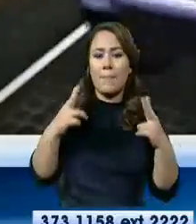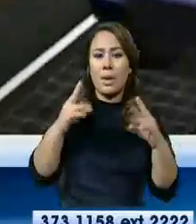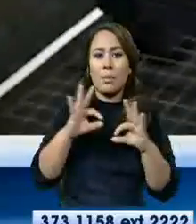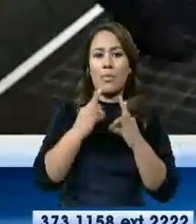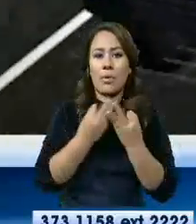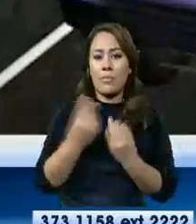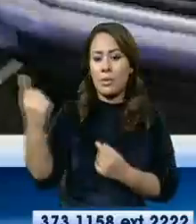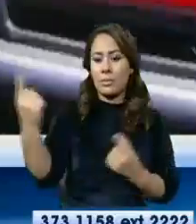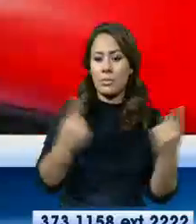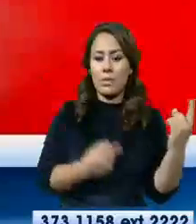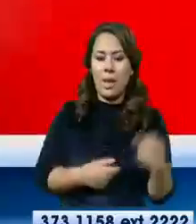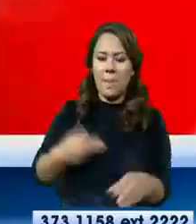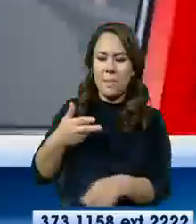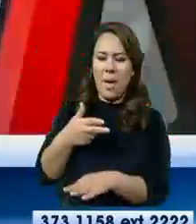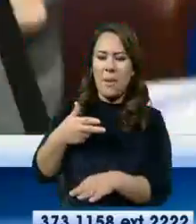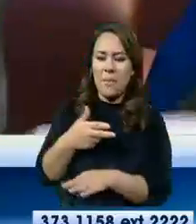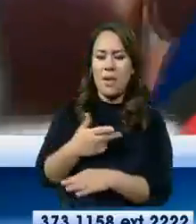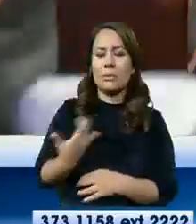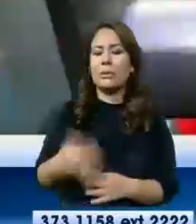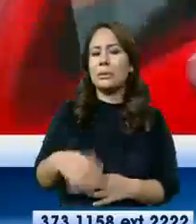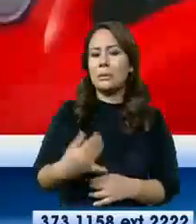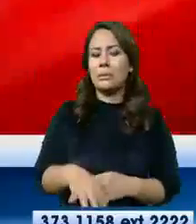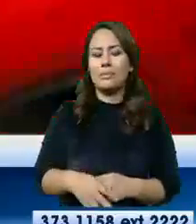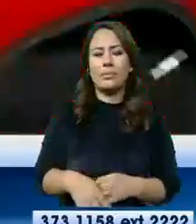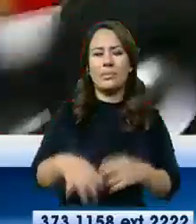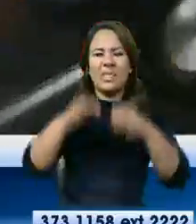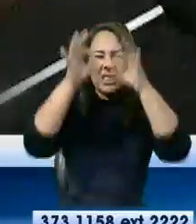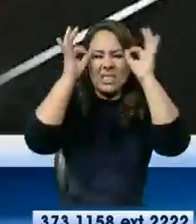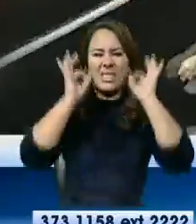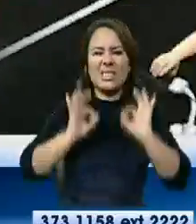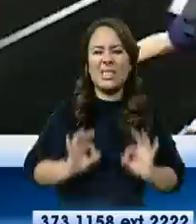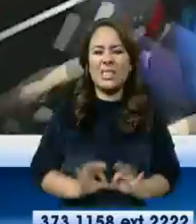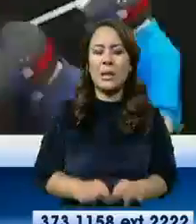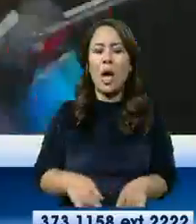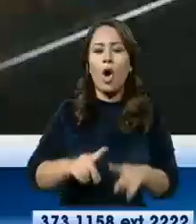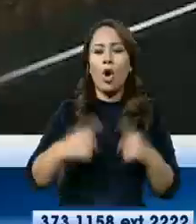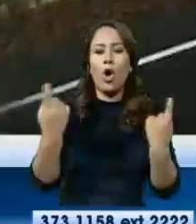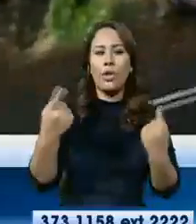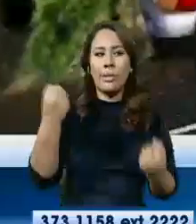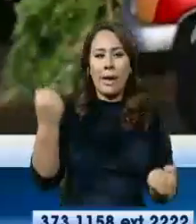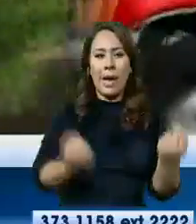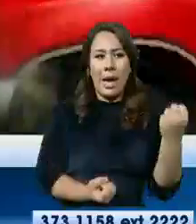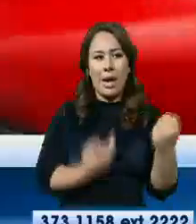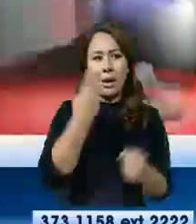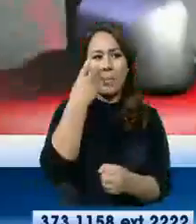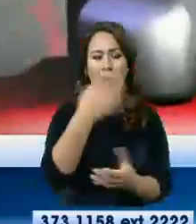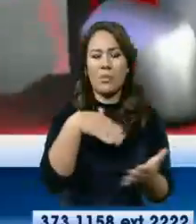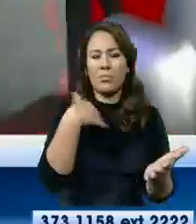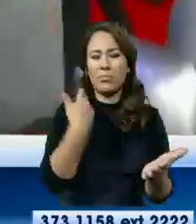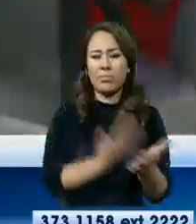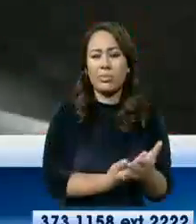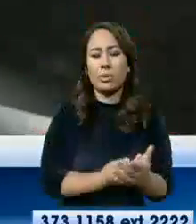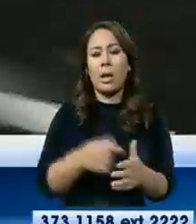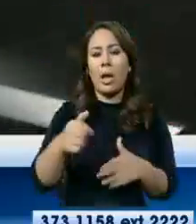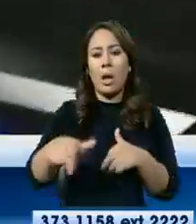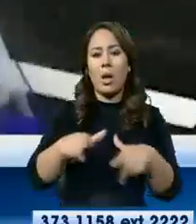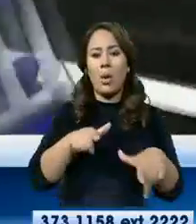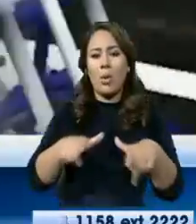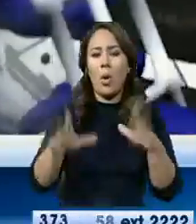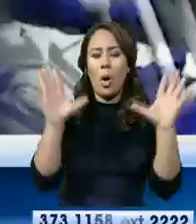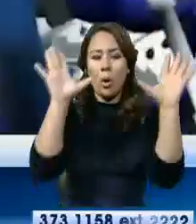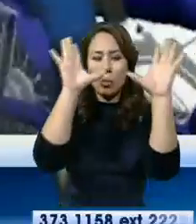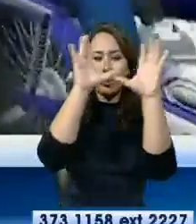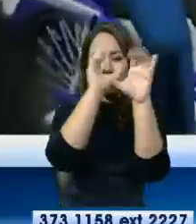fueron interceptados por sicarios que dispararon ráfagas de bala contra el vehículo que terminó por estrellarse. En un lugar